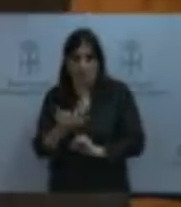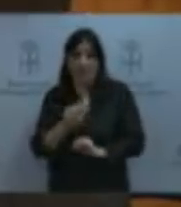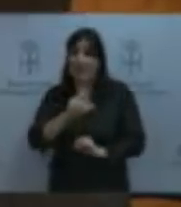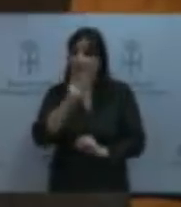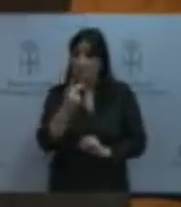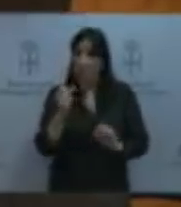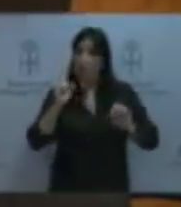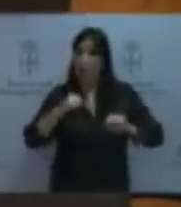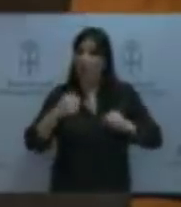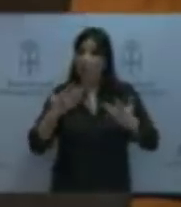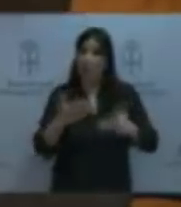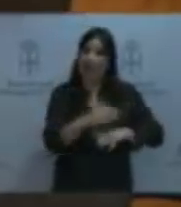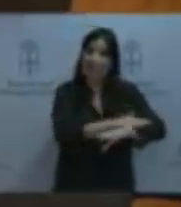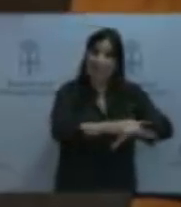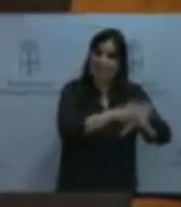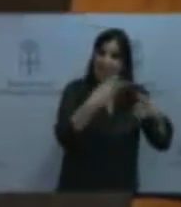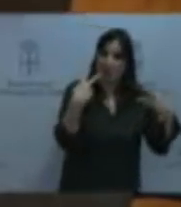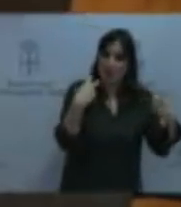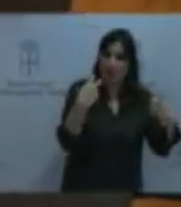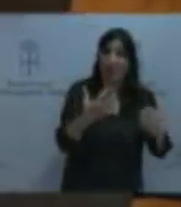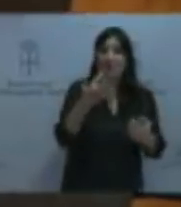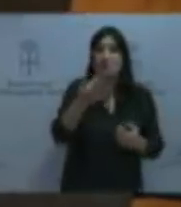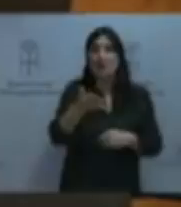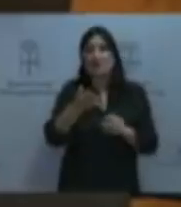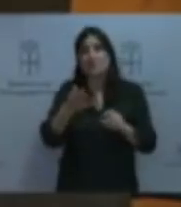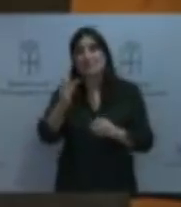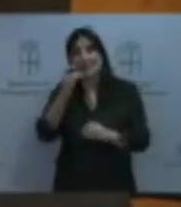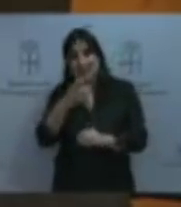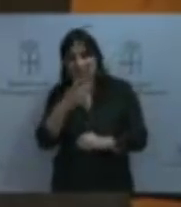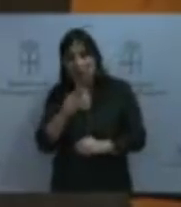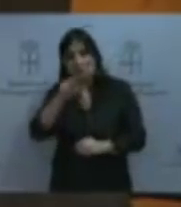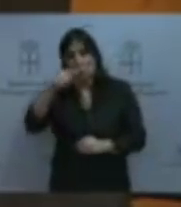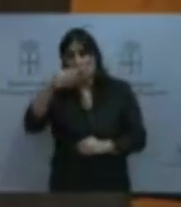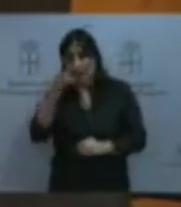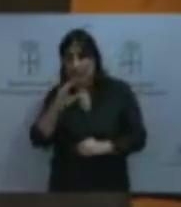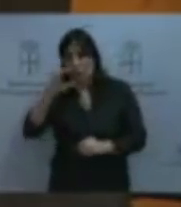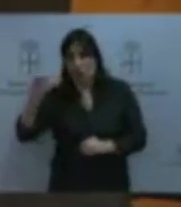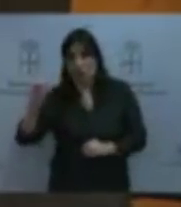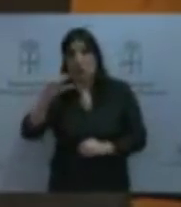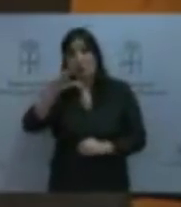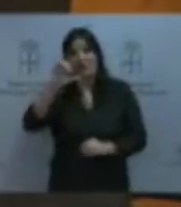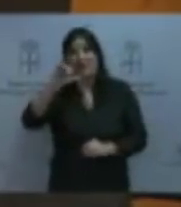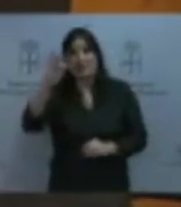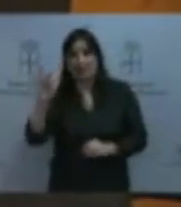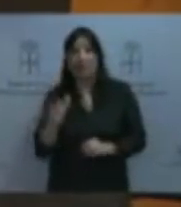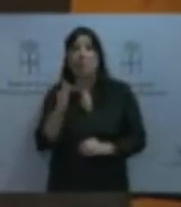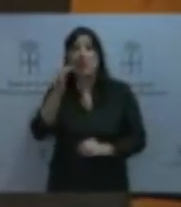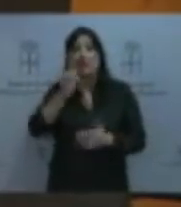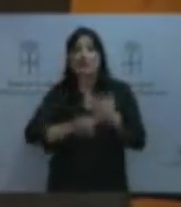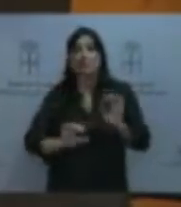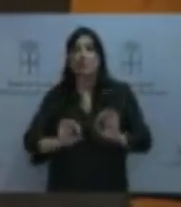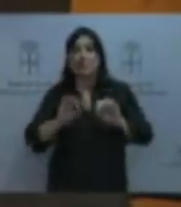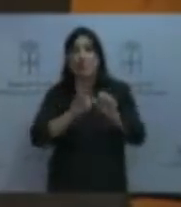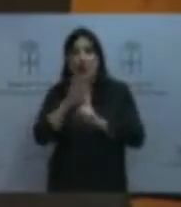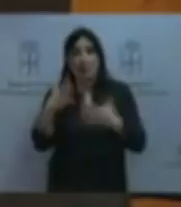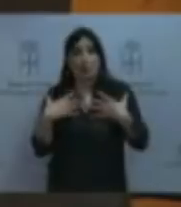y las organizaciones sindicales, comisiones, UGT y CESIF, y concretamente para el ámbito sanitario, que además de la tasa